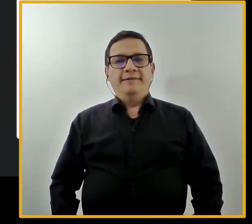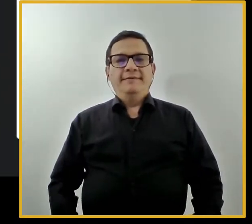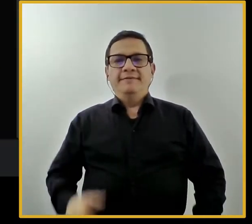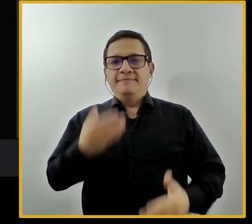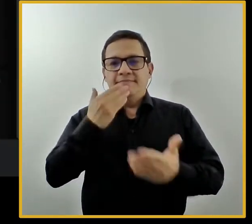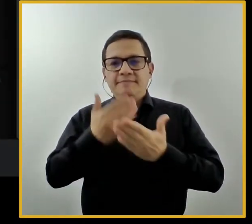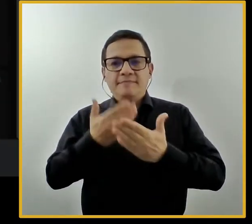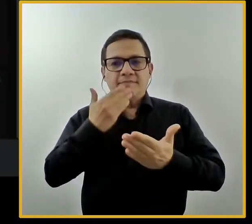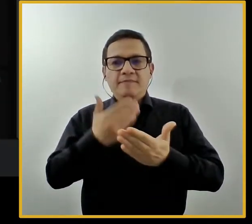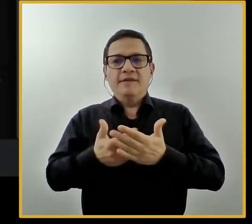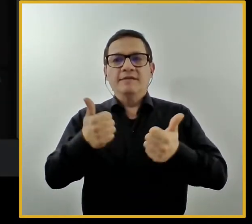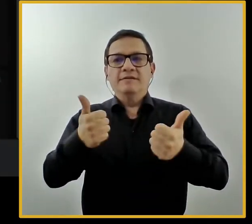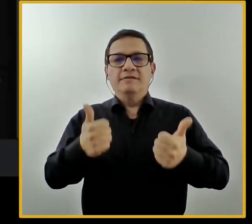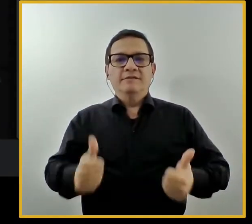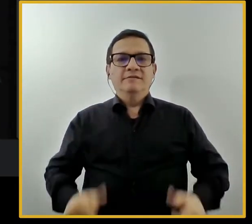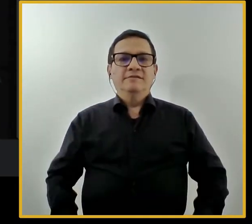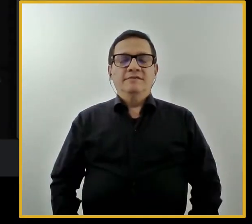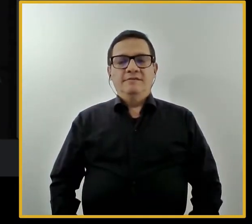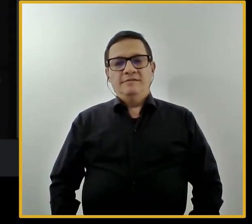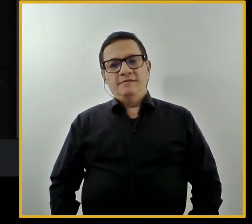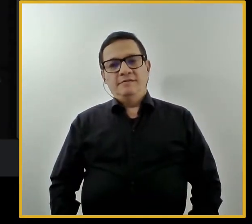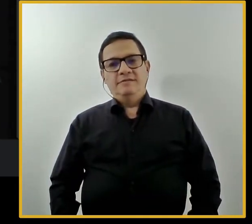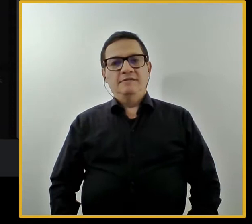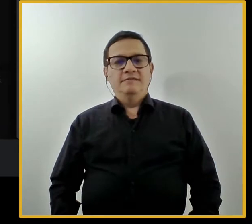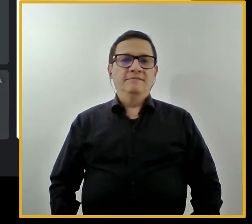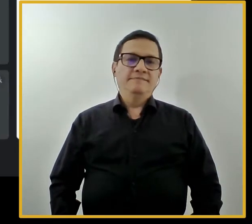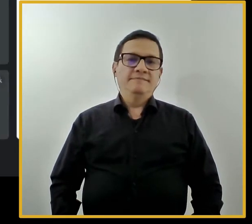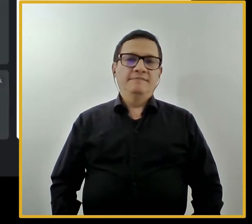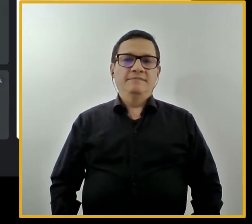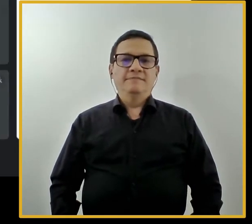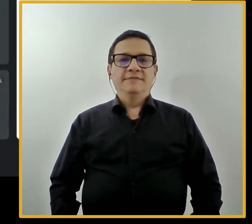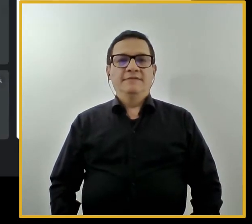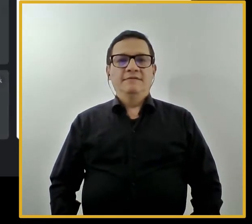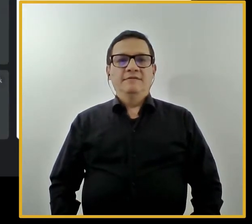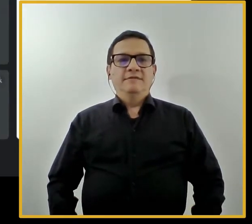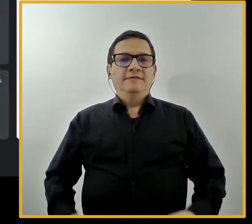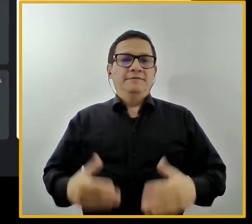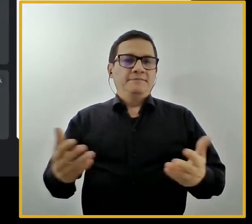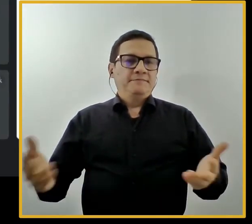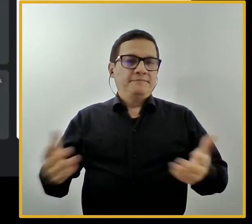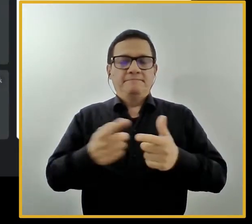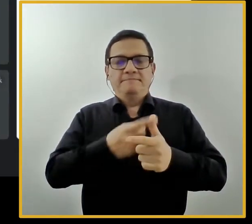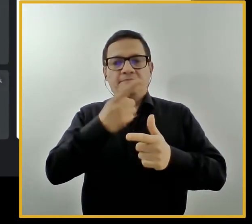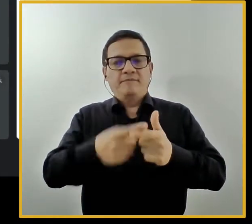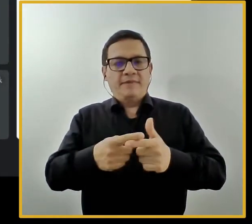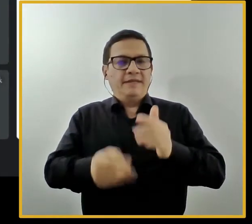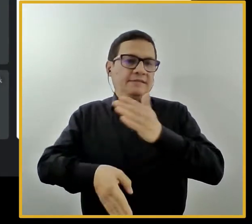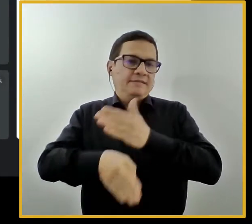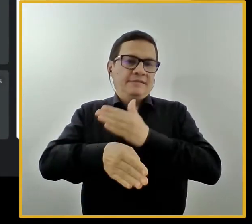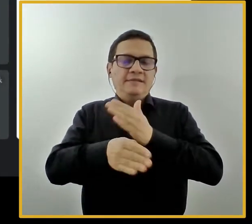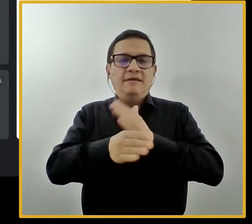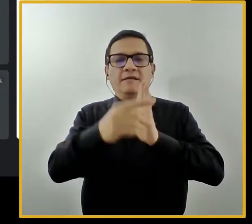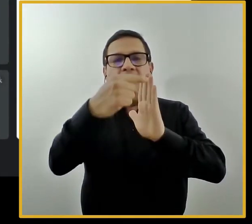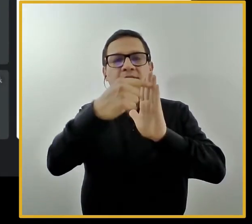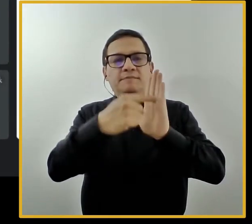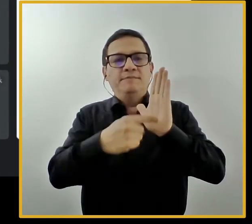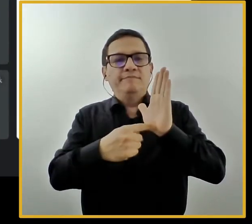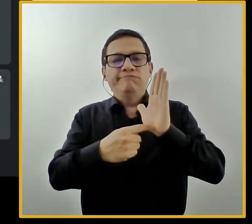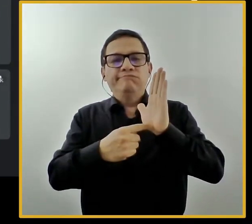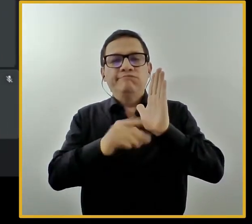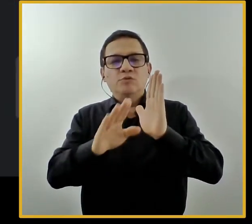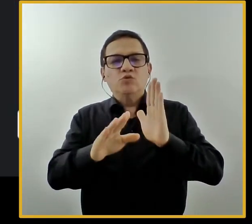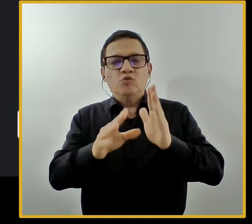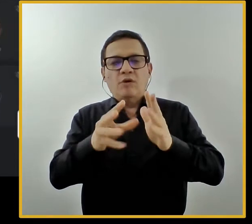Muchas gracias. ¿Cuál es el canal de YouTube? Bueno, entonces, continuando allí acerca de